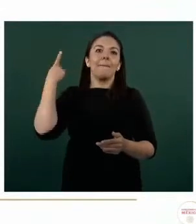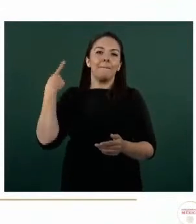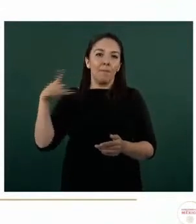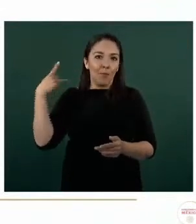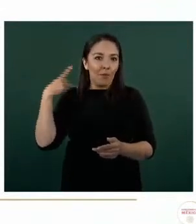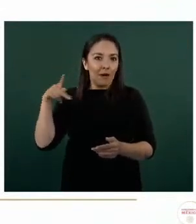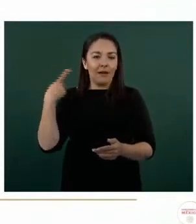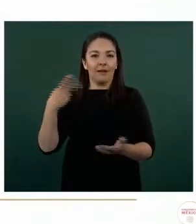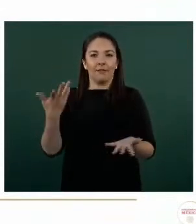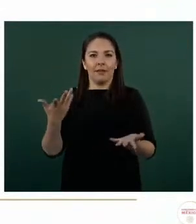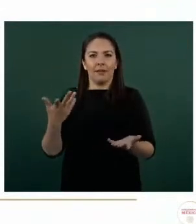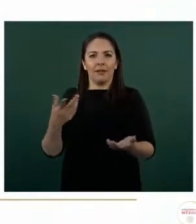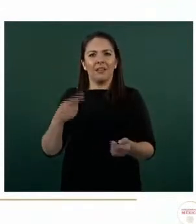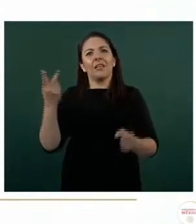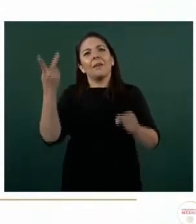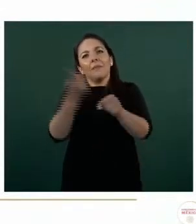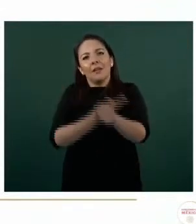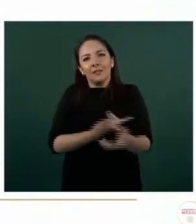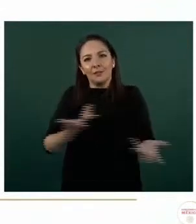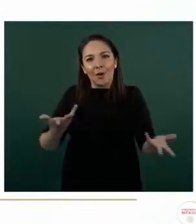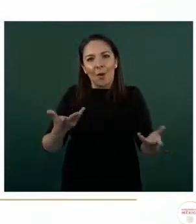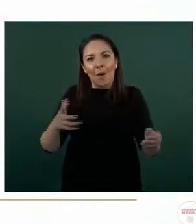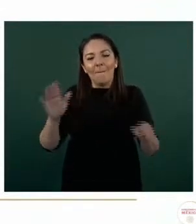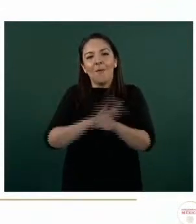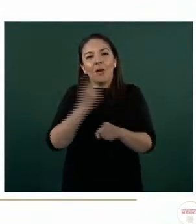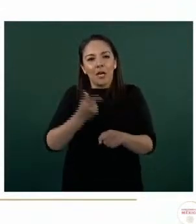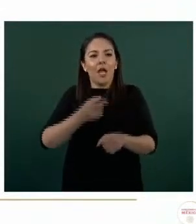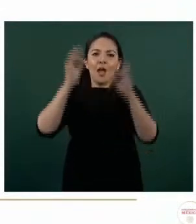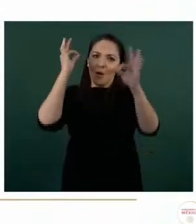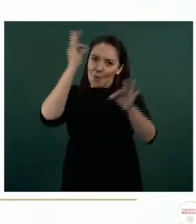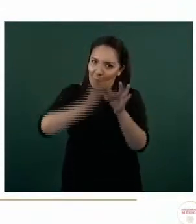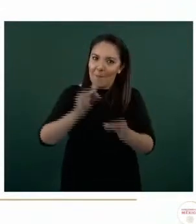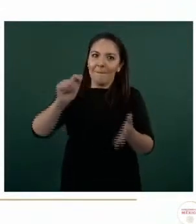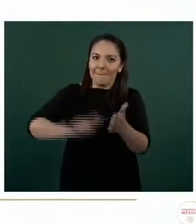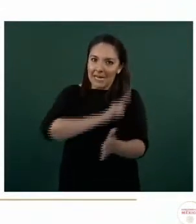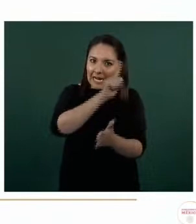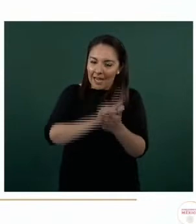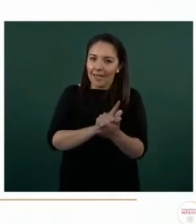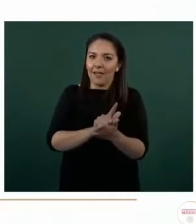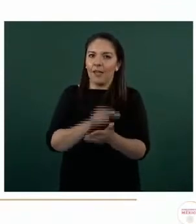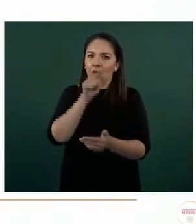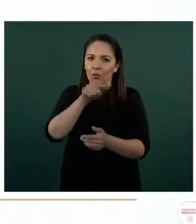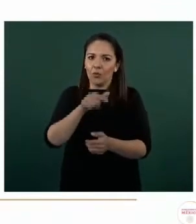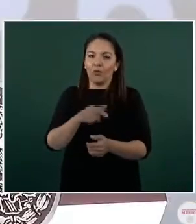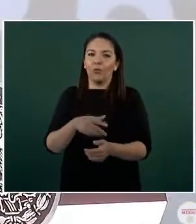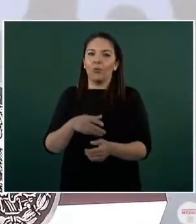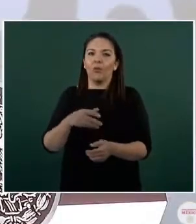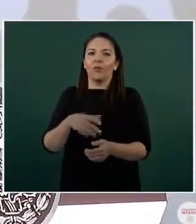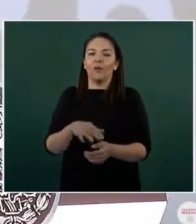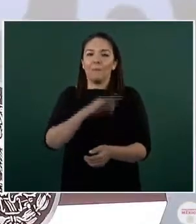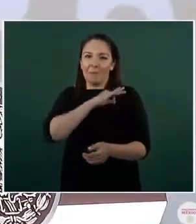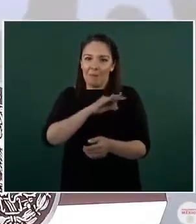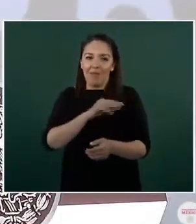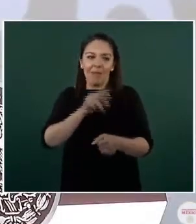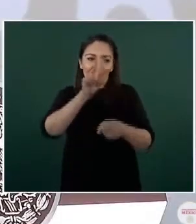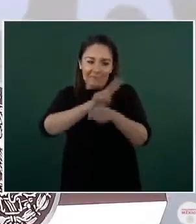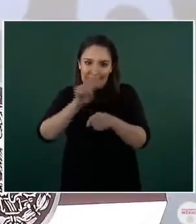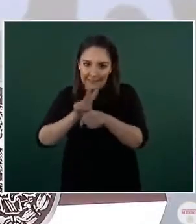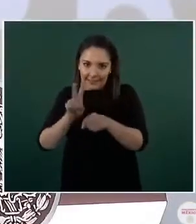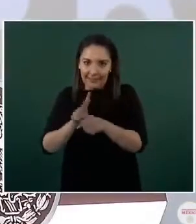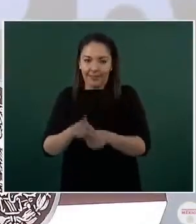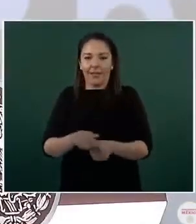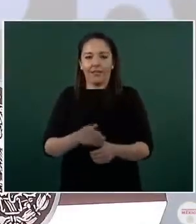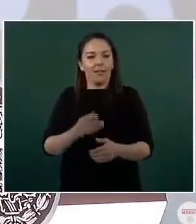¿Qué pasó, Blanquita? No incumplas la ley, ya déjate verificar. Vamos a volver a visitarte muy pronto. Esperemos